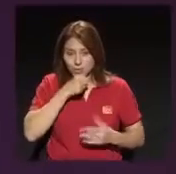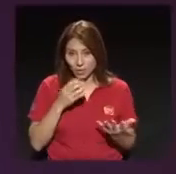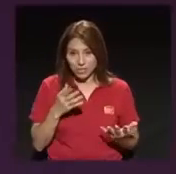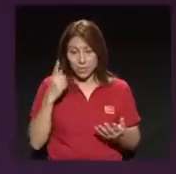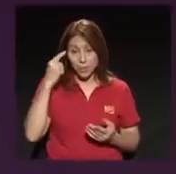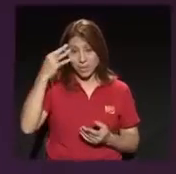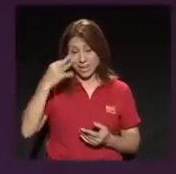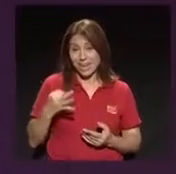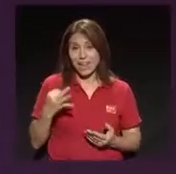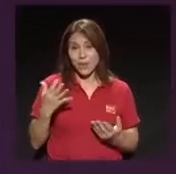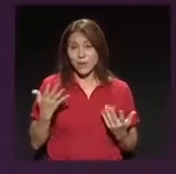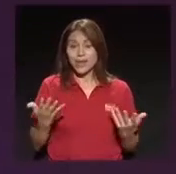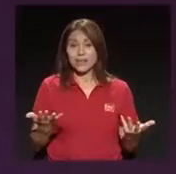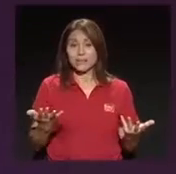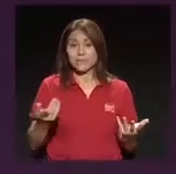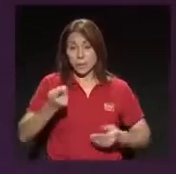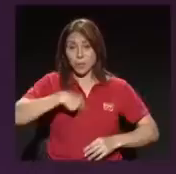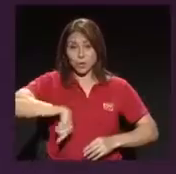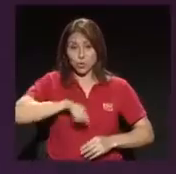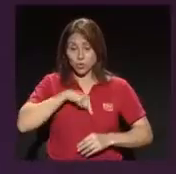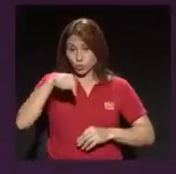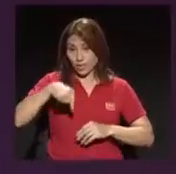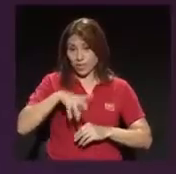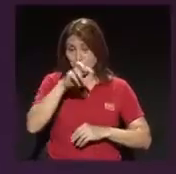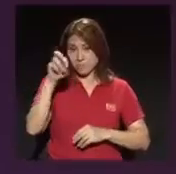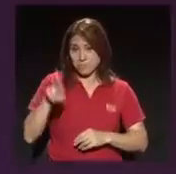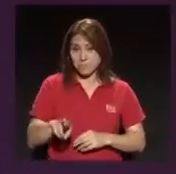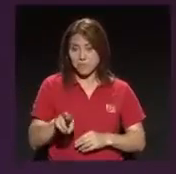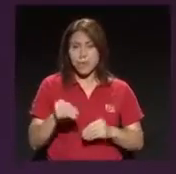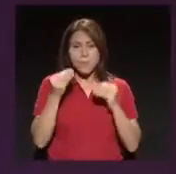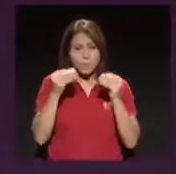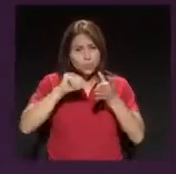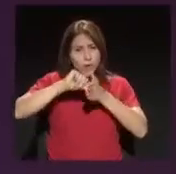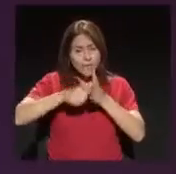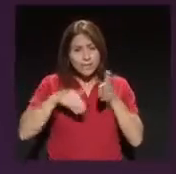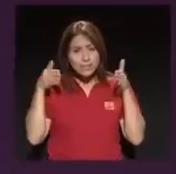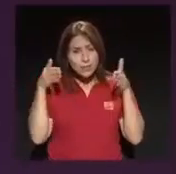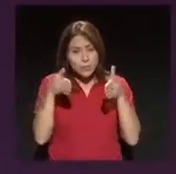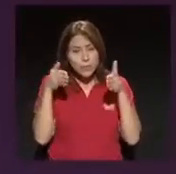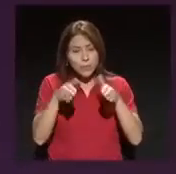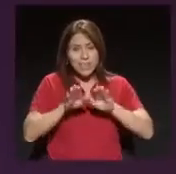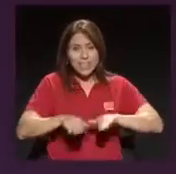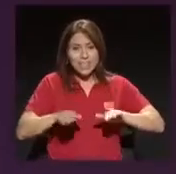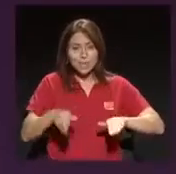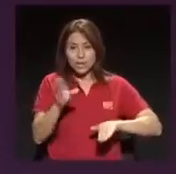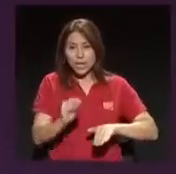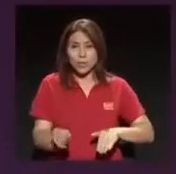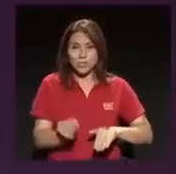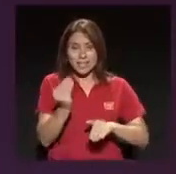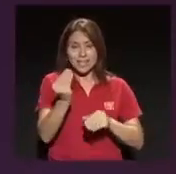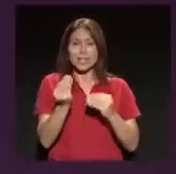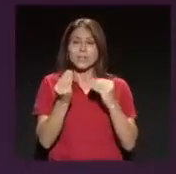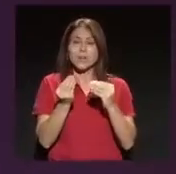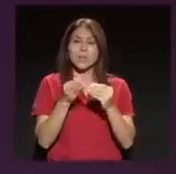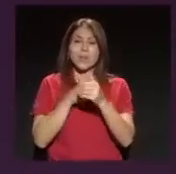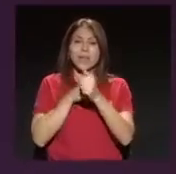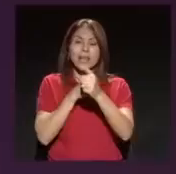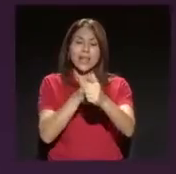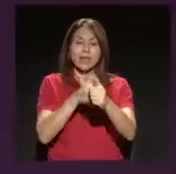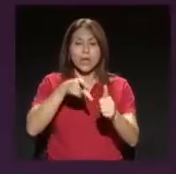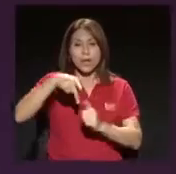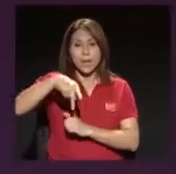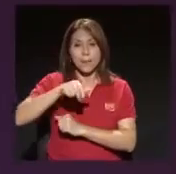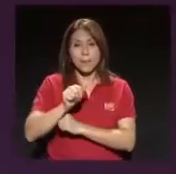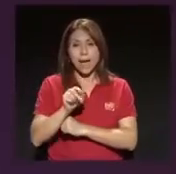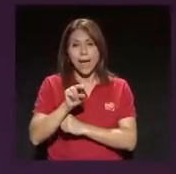creo que sea, ¿verdad?, nosotros en el país hemos puesto bastante énfasis en adolescentes y niñas, muy liderado por Pañamor y